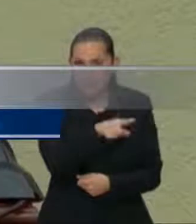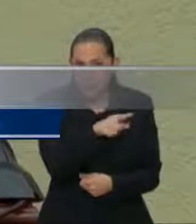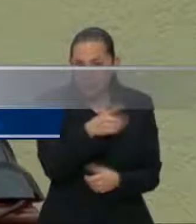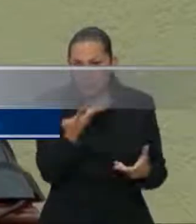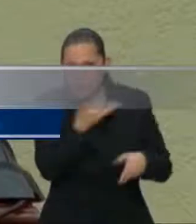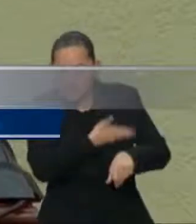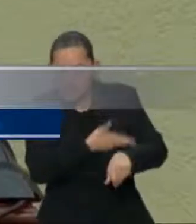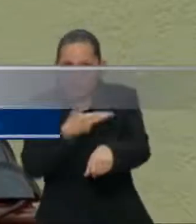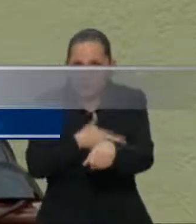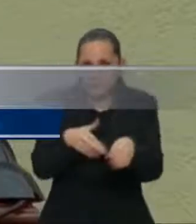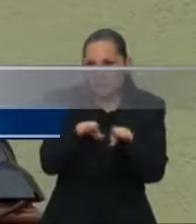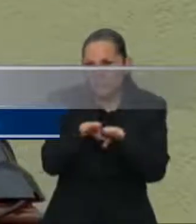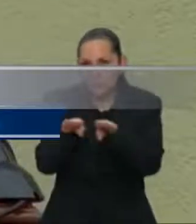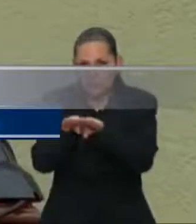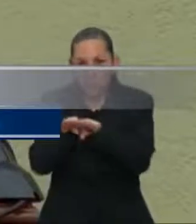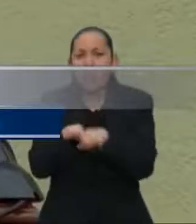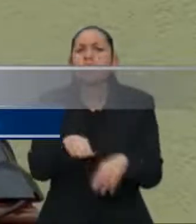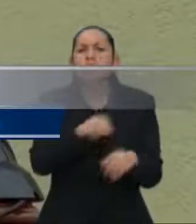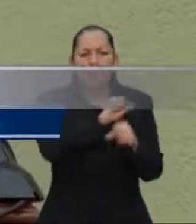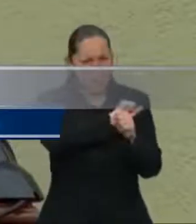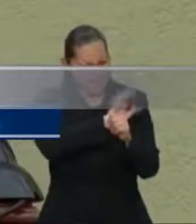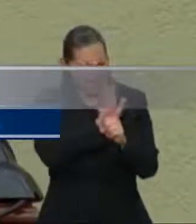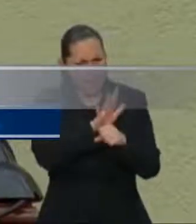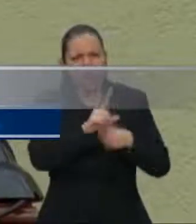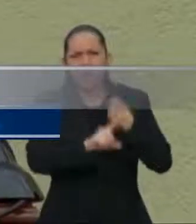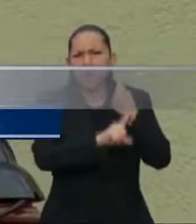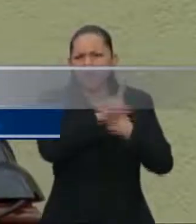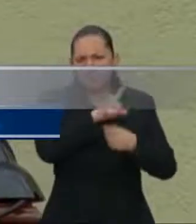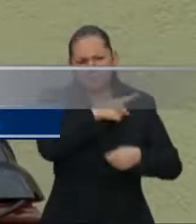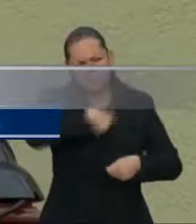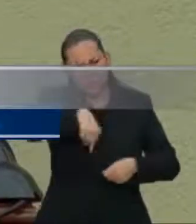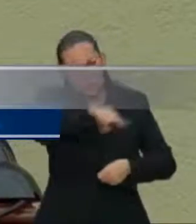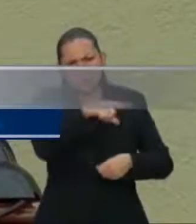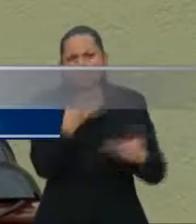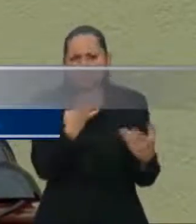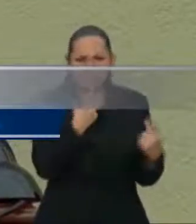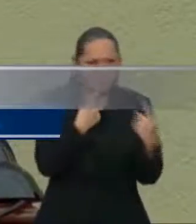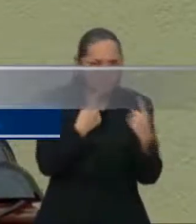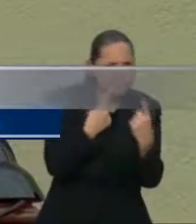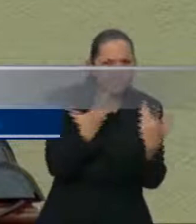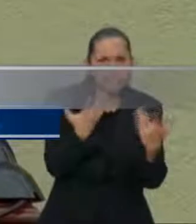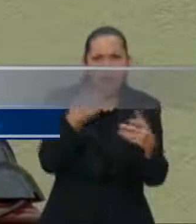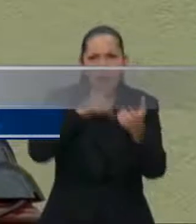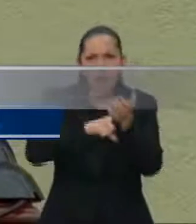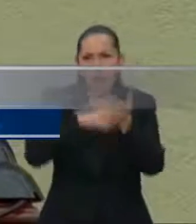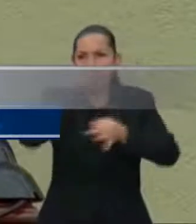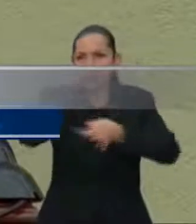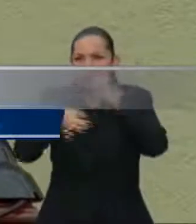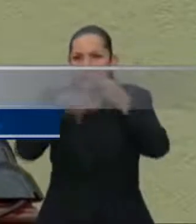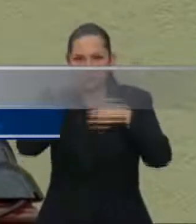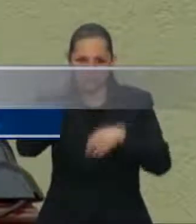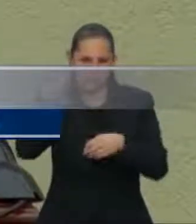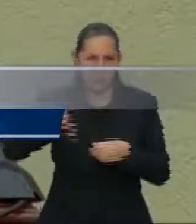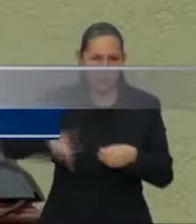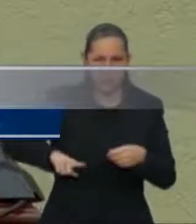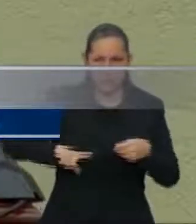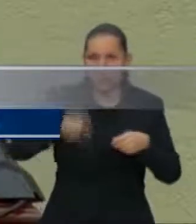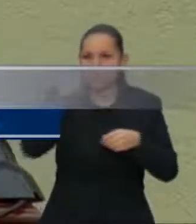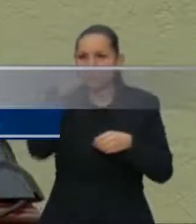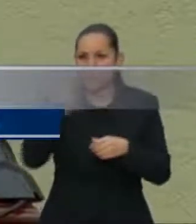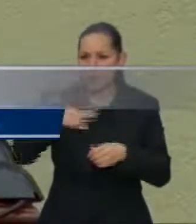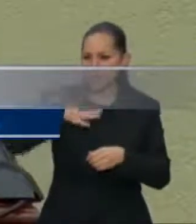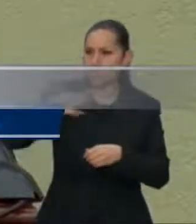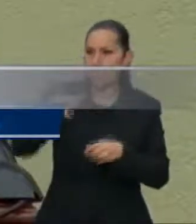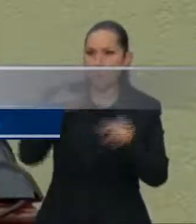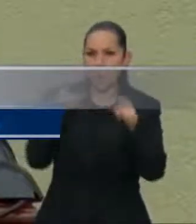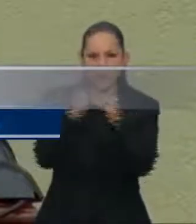comida así como la polarización e intolerancia que dominaron la conversación pública durante las campañas fueron elementos a los